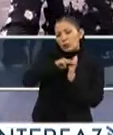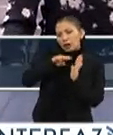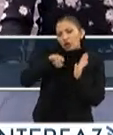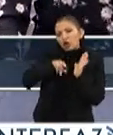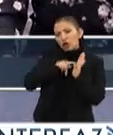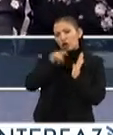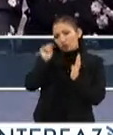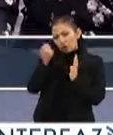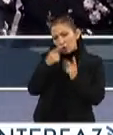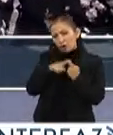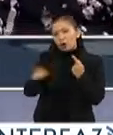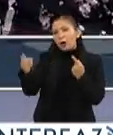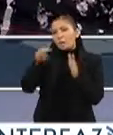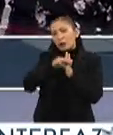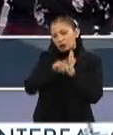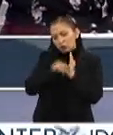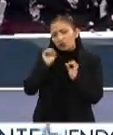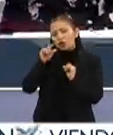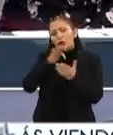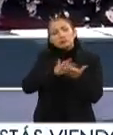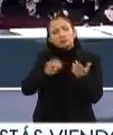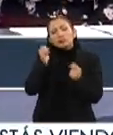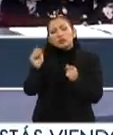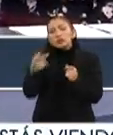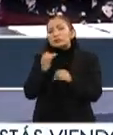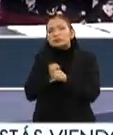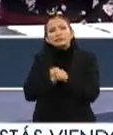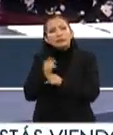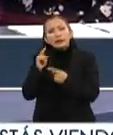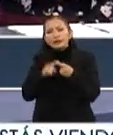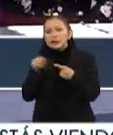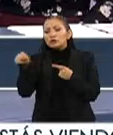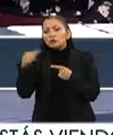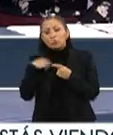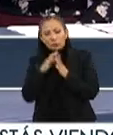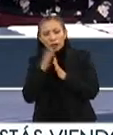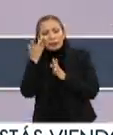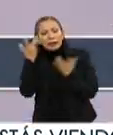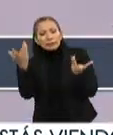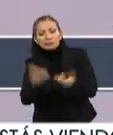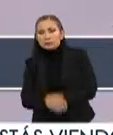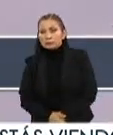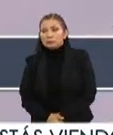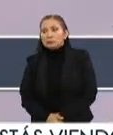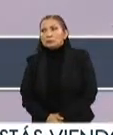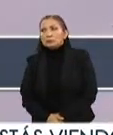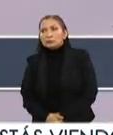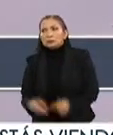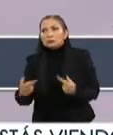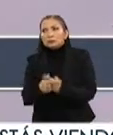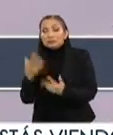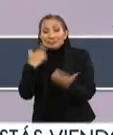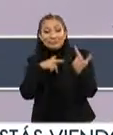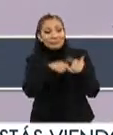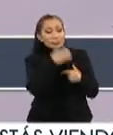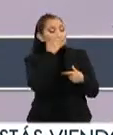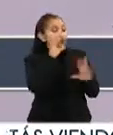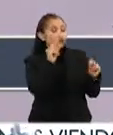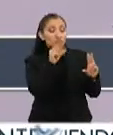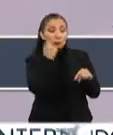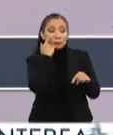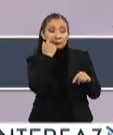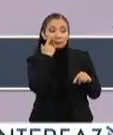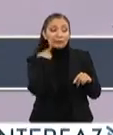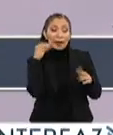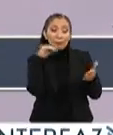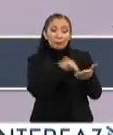tu metodología, sino que te decían, ok, lee qué es una investigación y a ver qué haces. Y cuando tuve que regresar a mi escuela me dijeron, no, ¿sabes